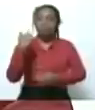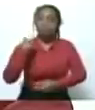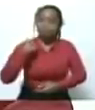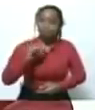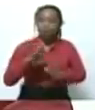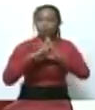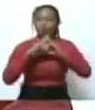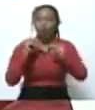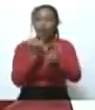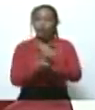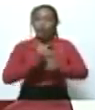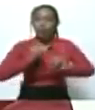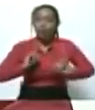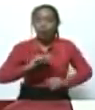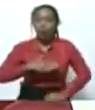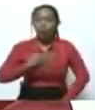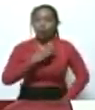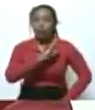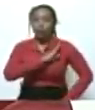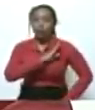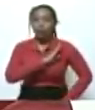la independencia que pueda tener